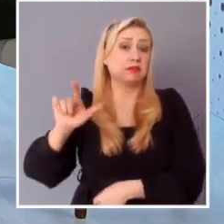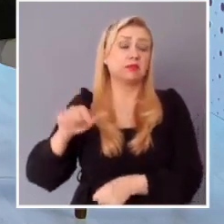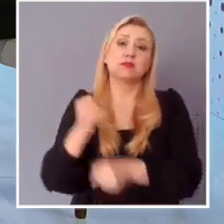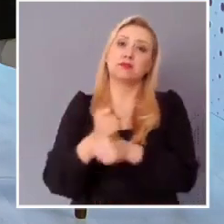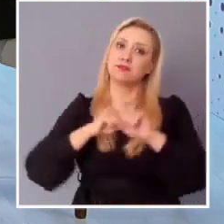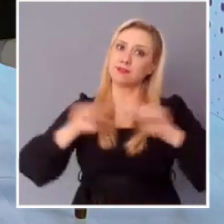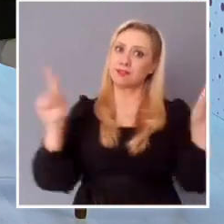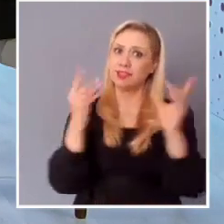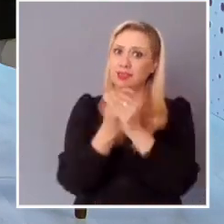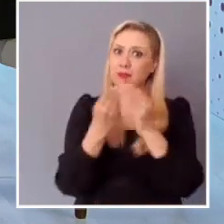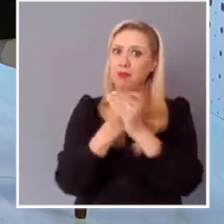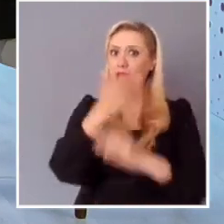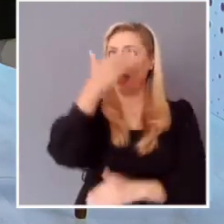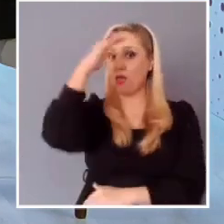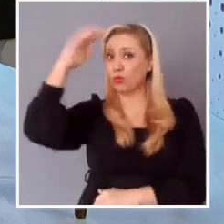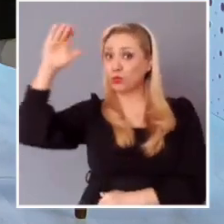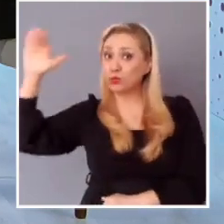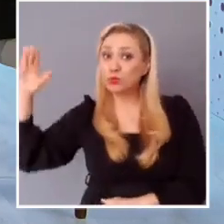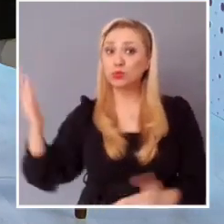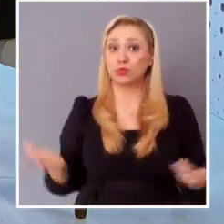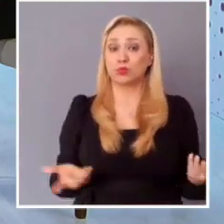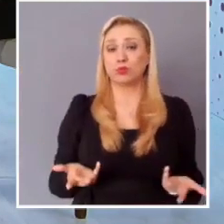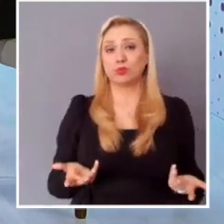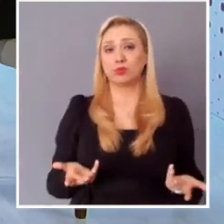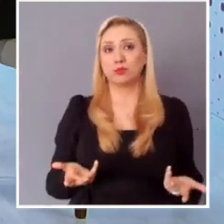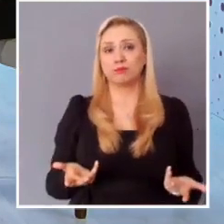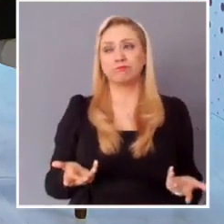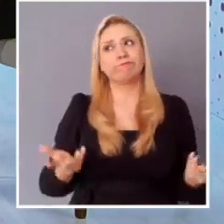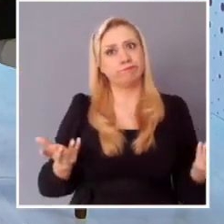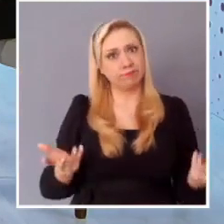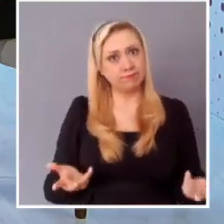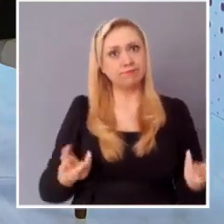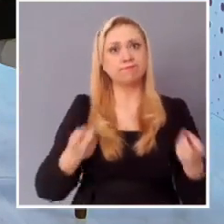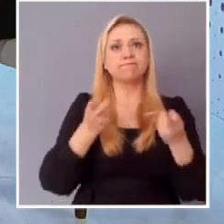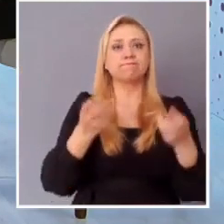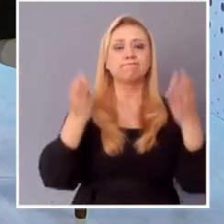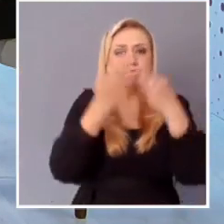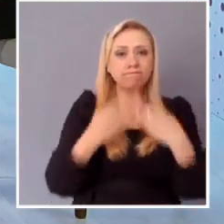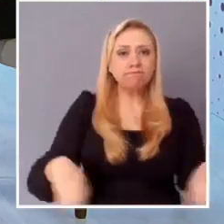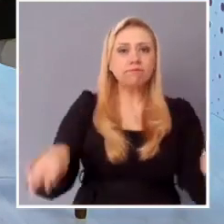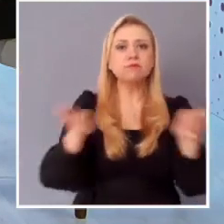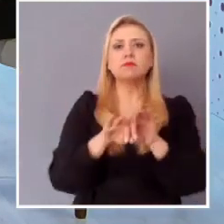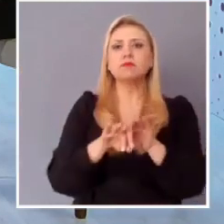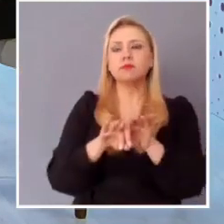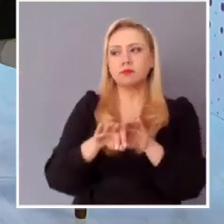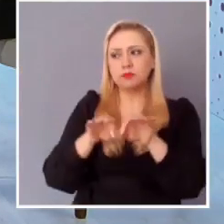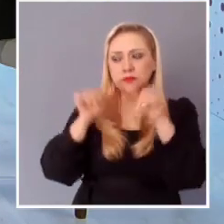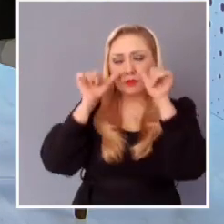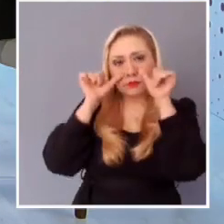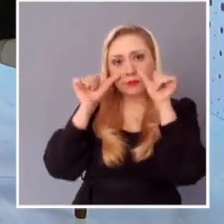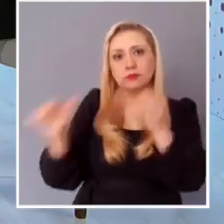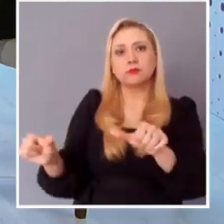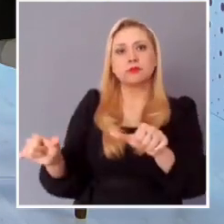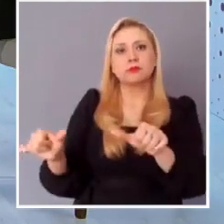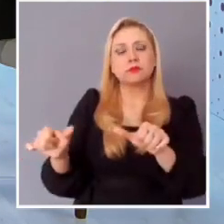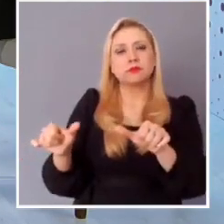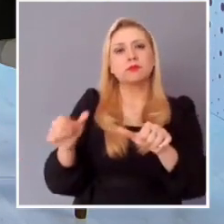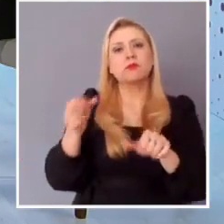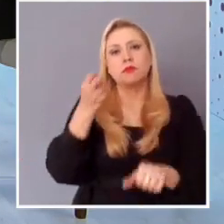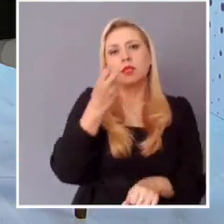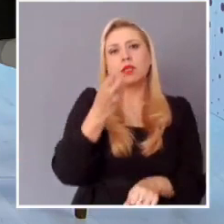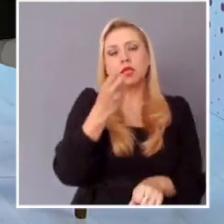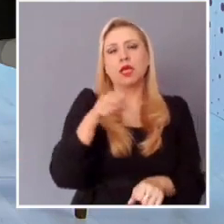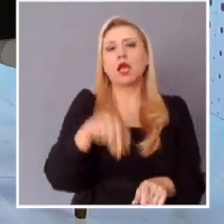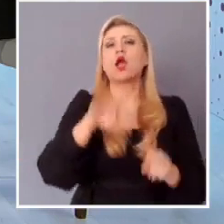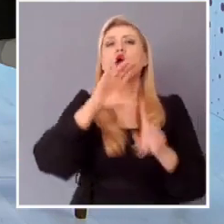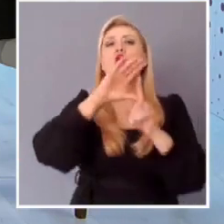niñas, niños y adolescentes en la comunidad, principalmente priorizar la comunidad Y ahí, de igual forma, retomaría que el Comité de